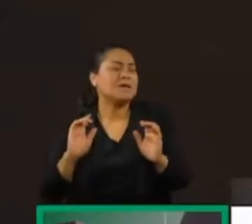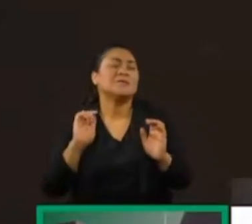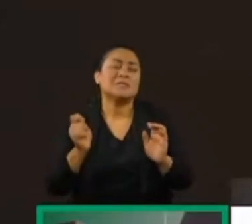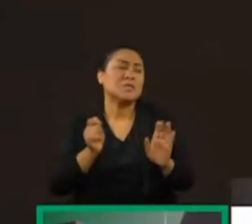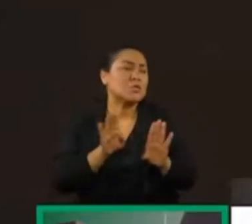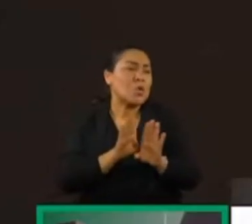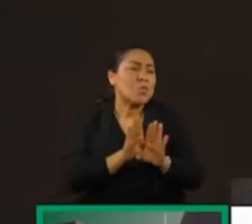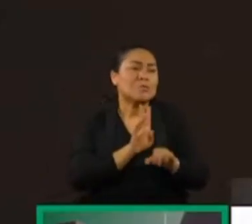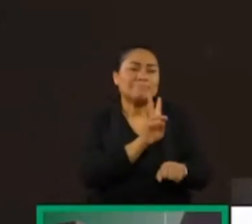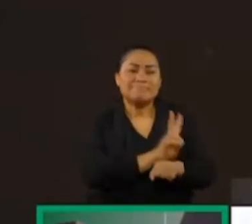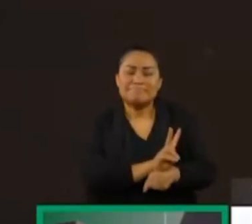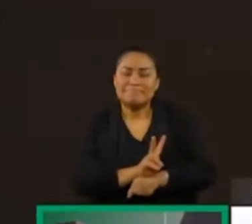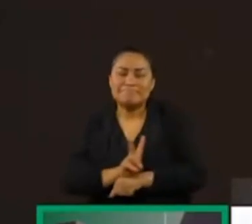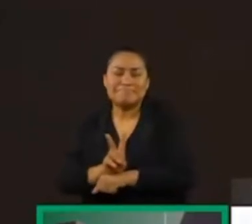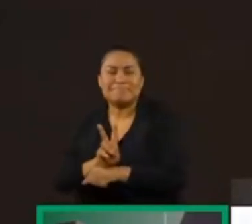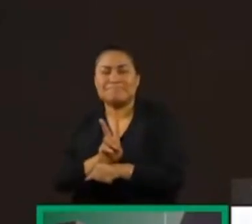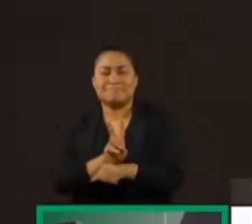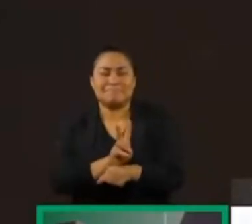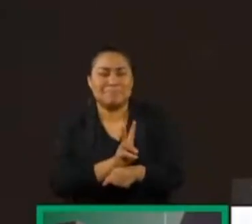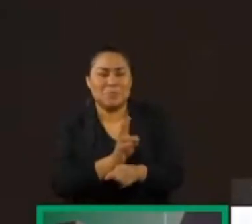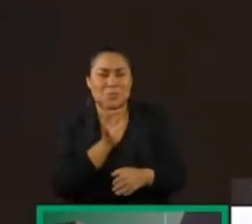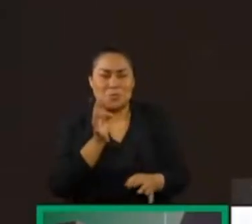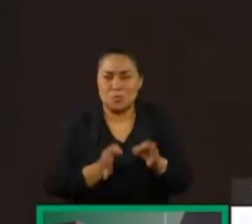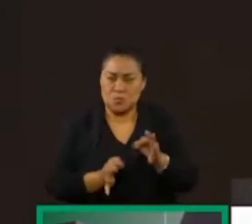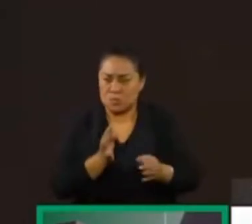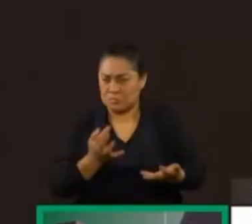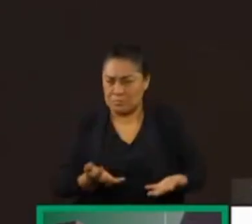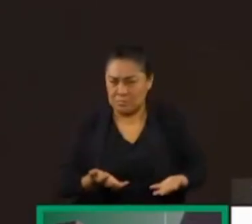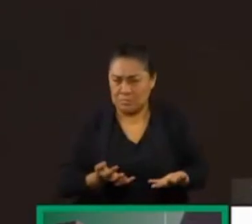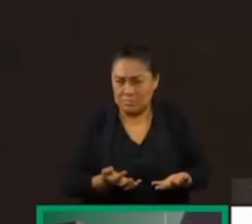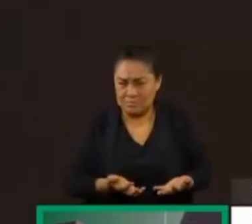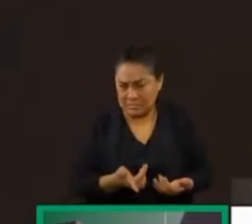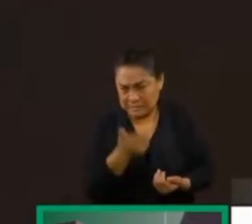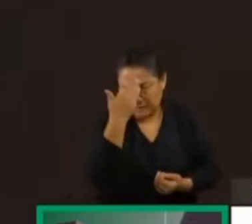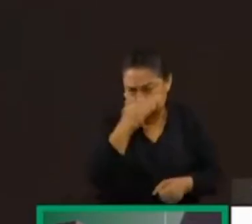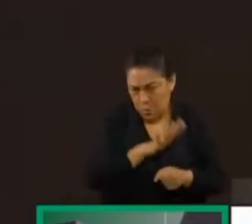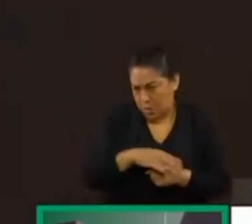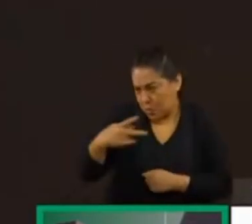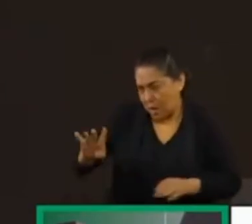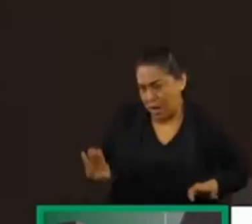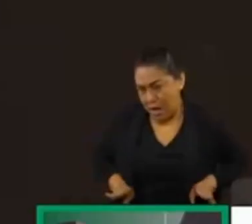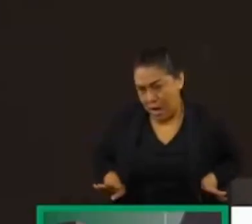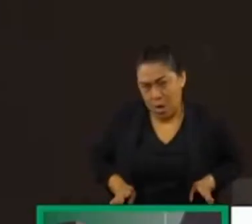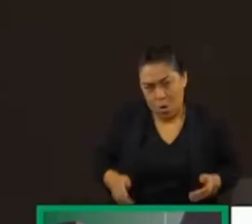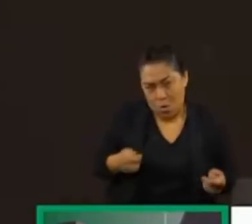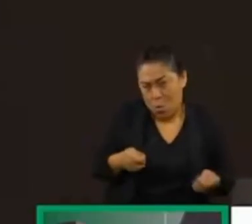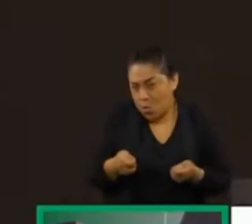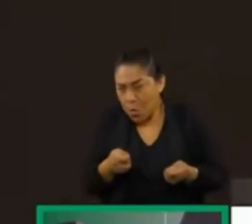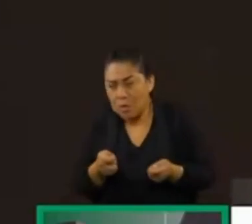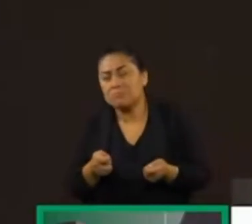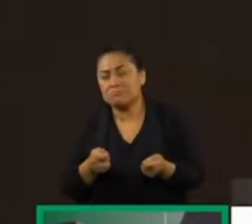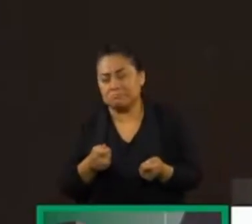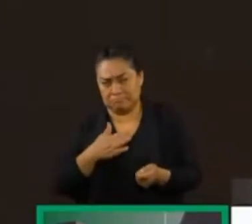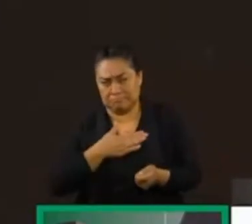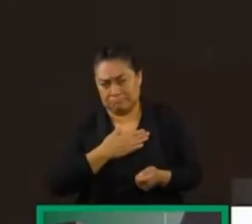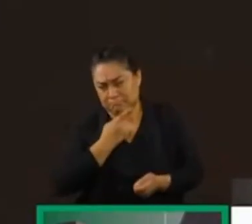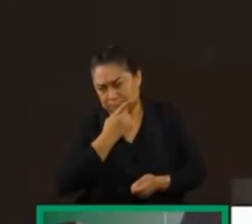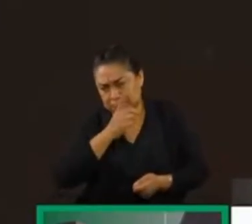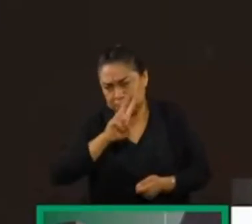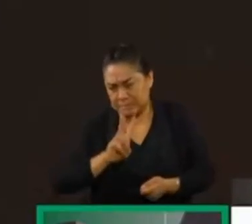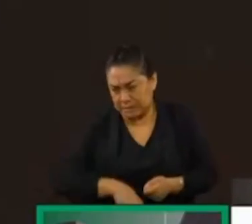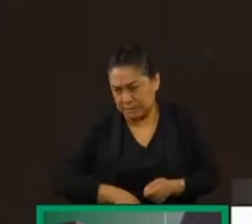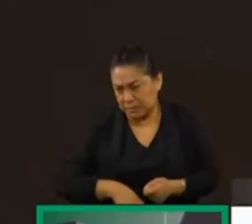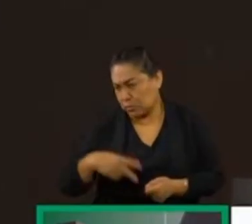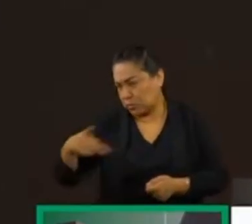control judicial. ¿Pero saben cuál es su control judicial? Nosotros les vamos a decir cuál es su control judicial.